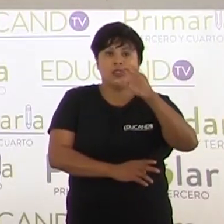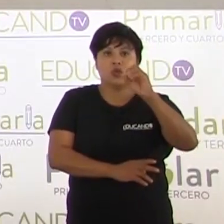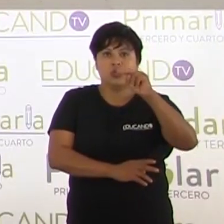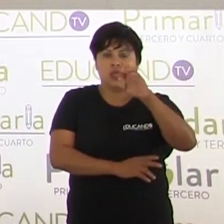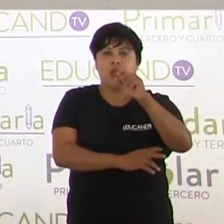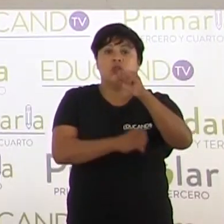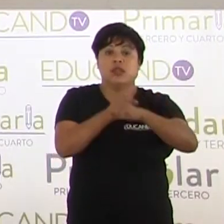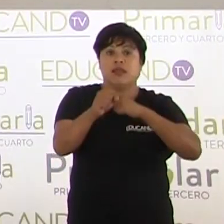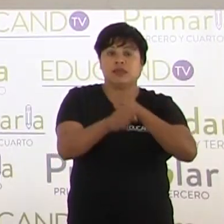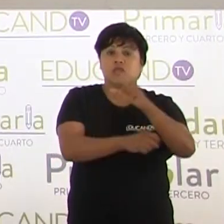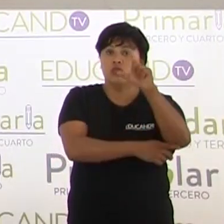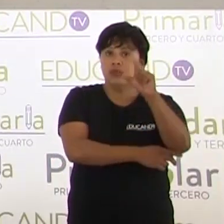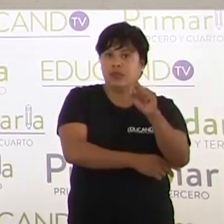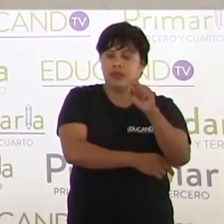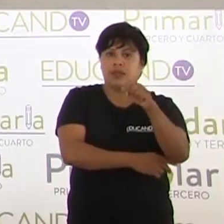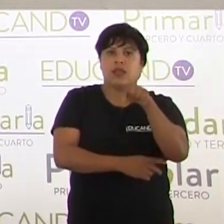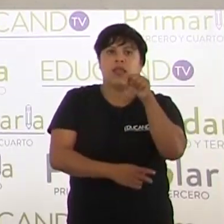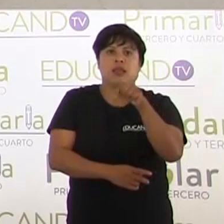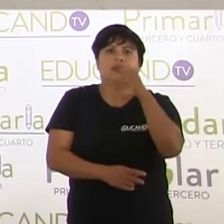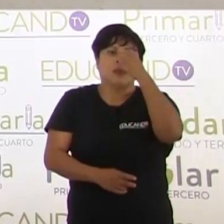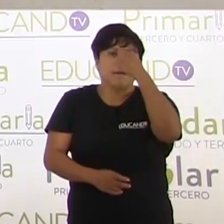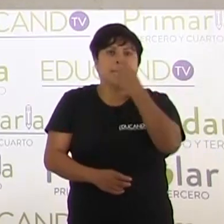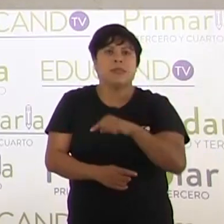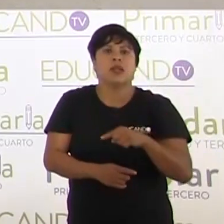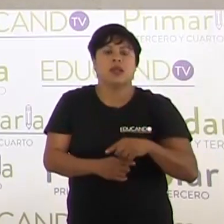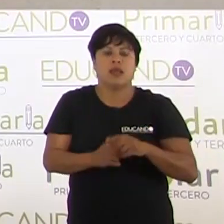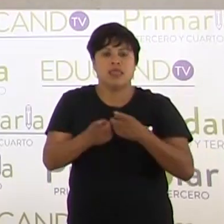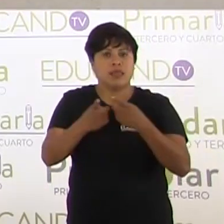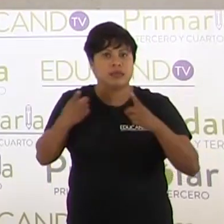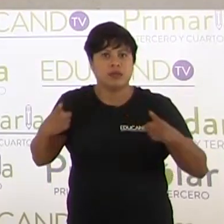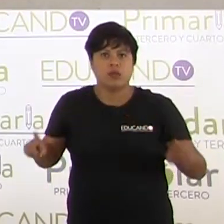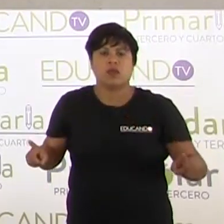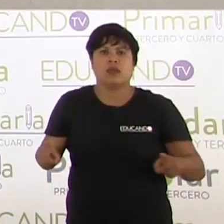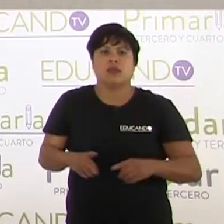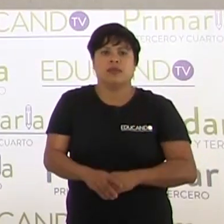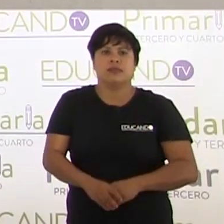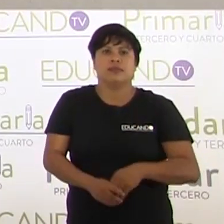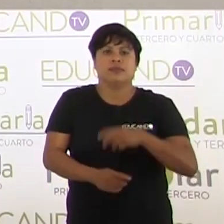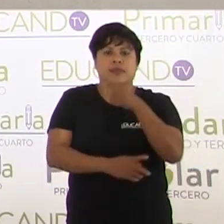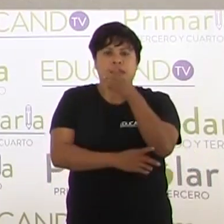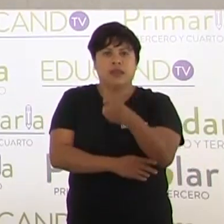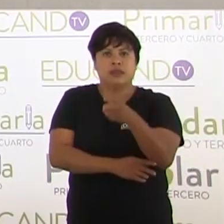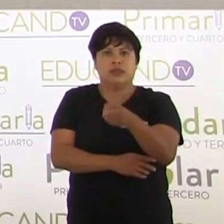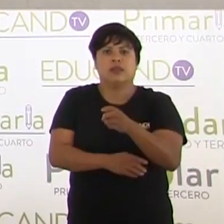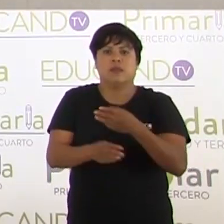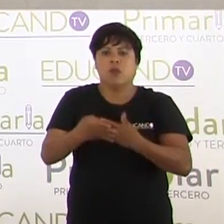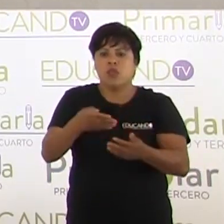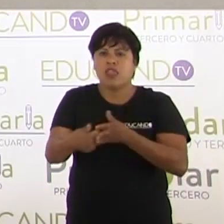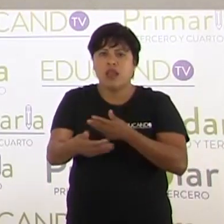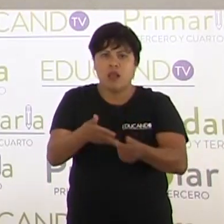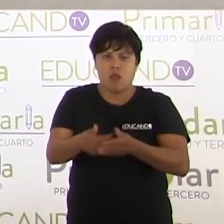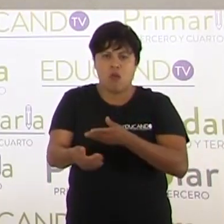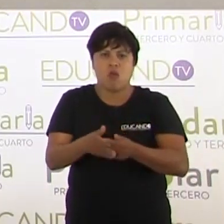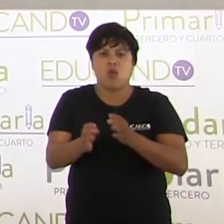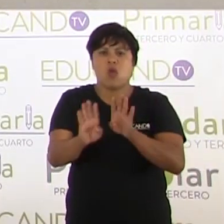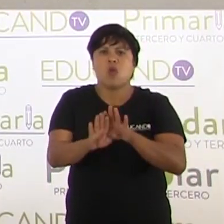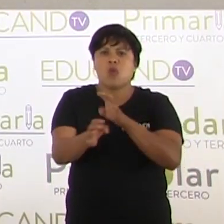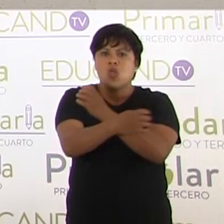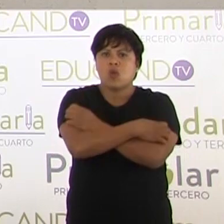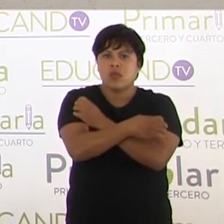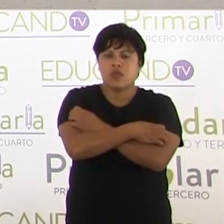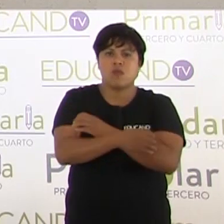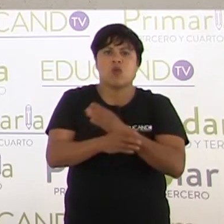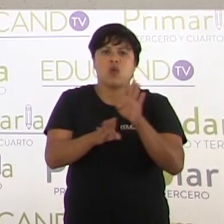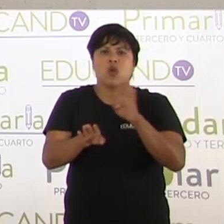20 para desarrollar ese modelo educativo